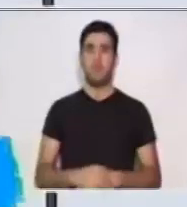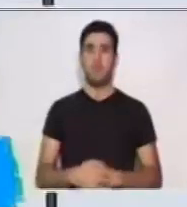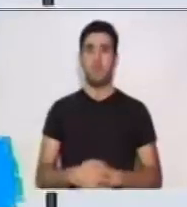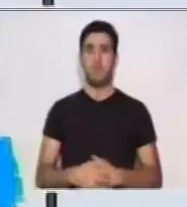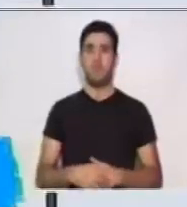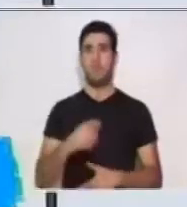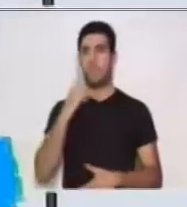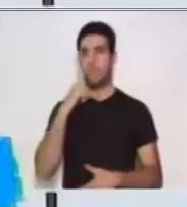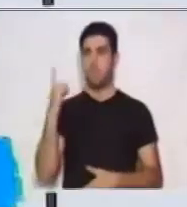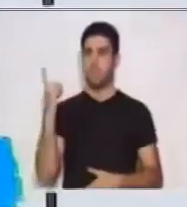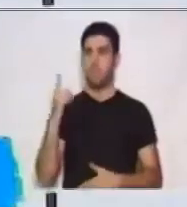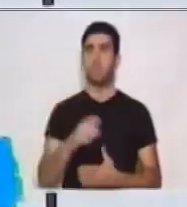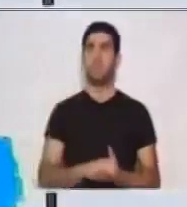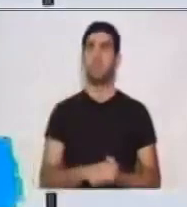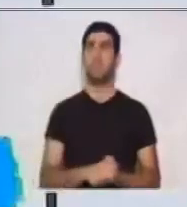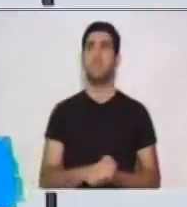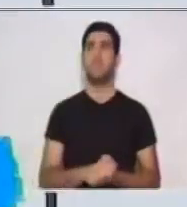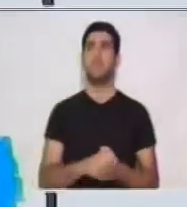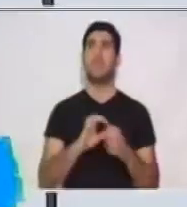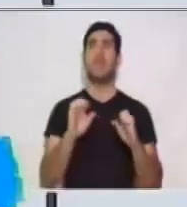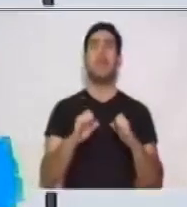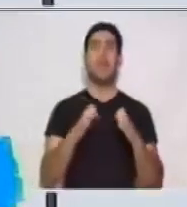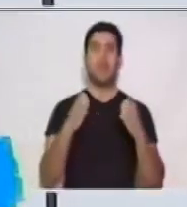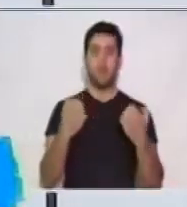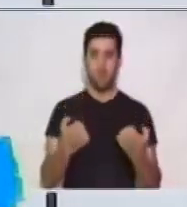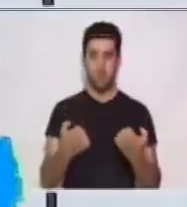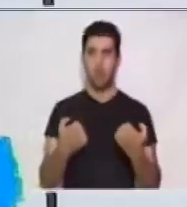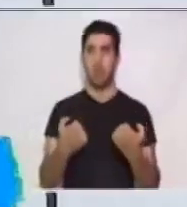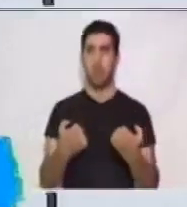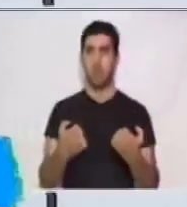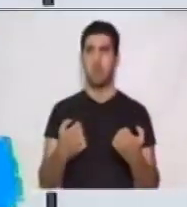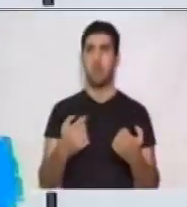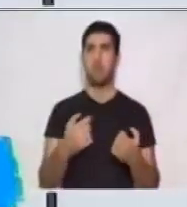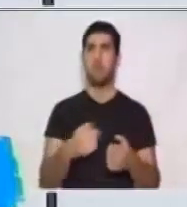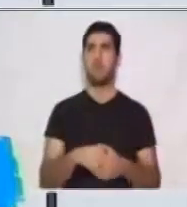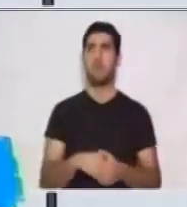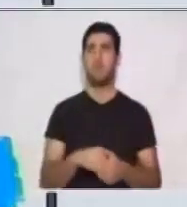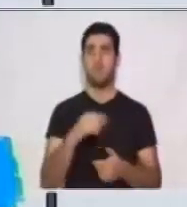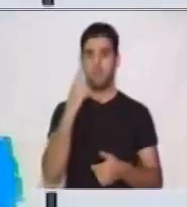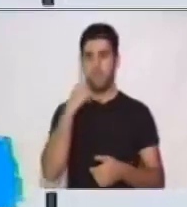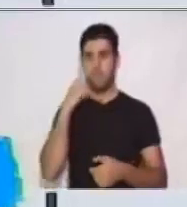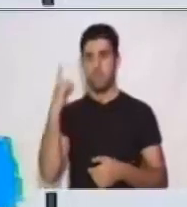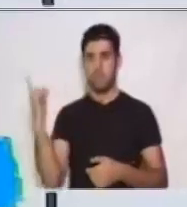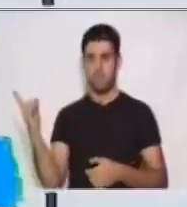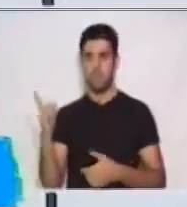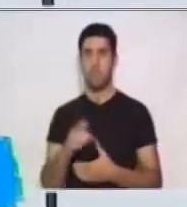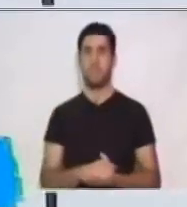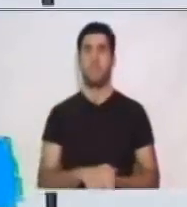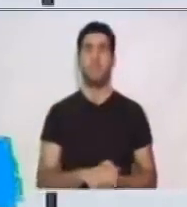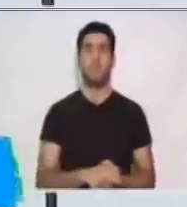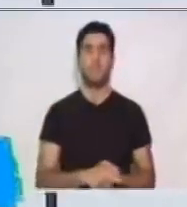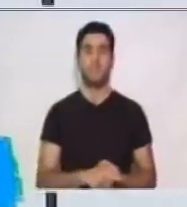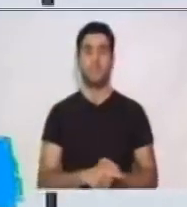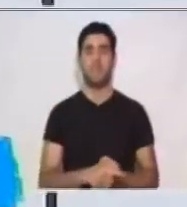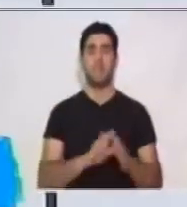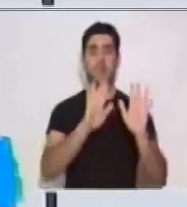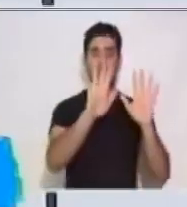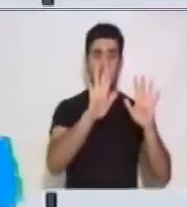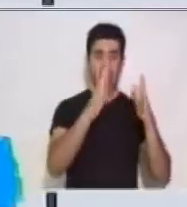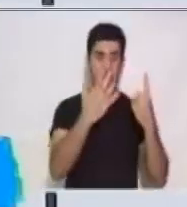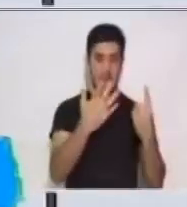1 sobre 100. Entonces multiplico ambos lados de mi ecuación por 1 sobre 100. Copio el